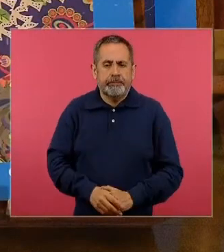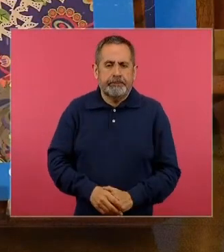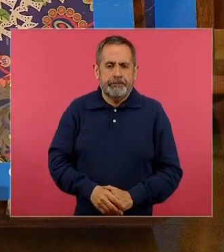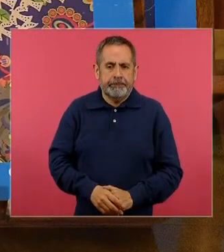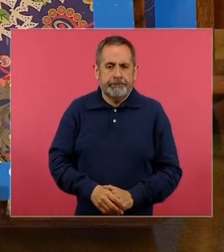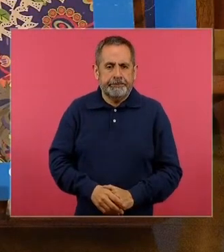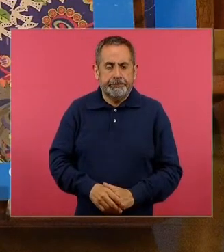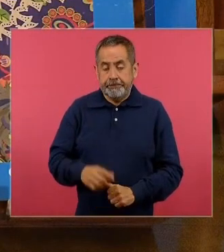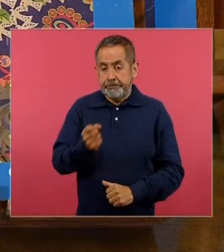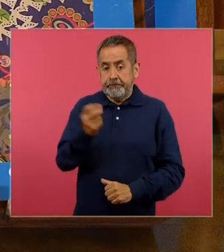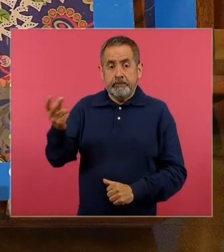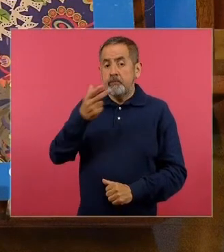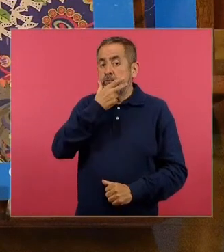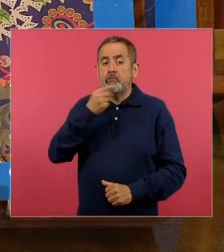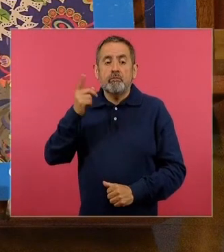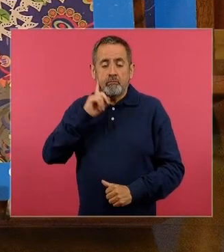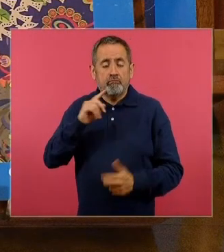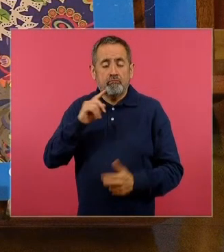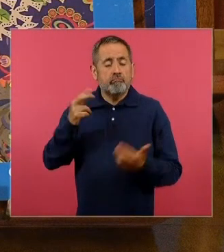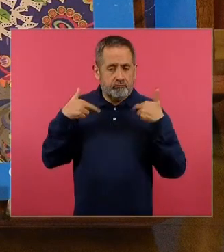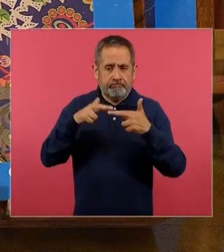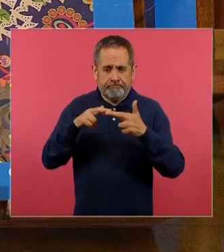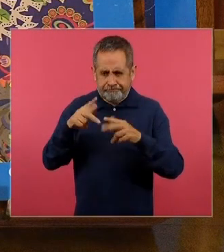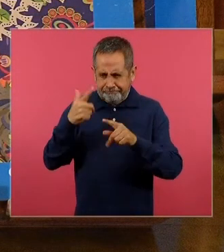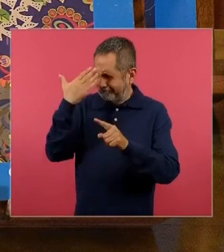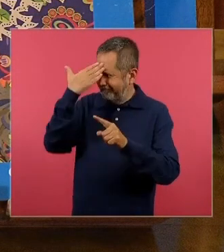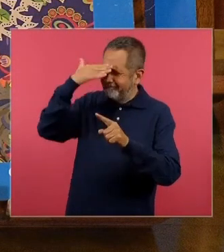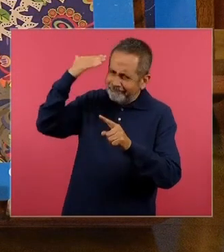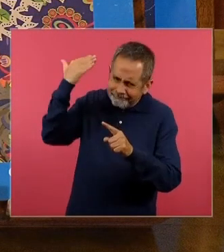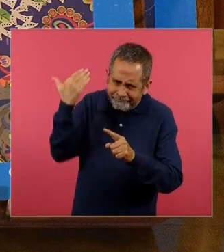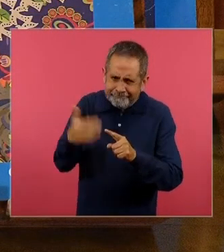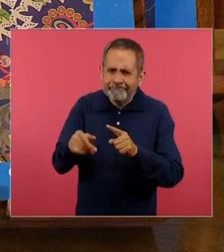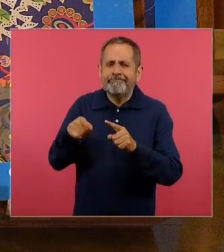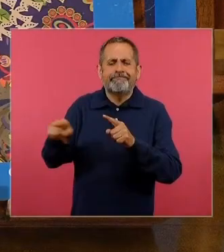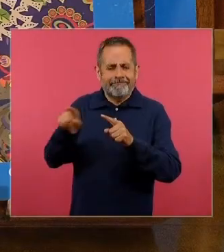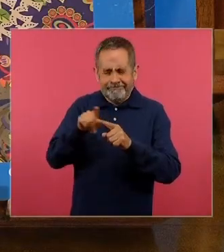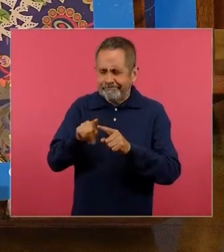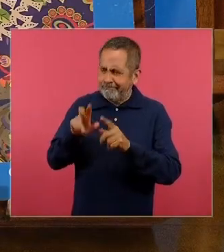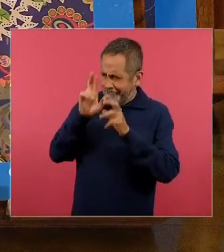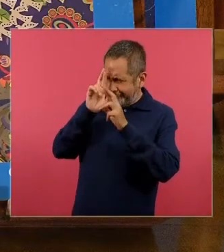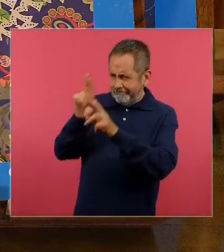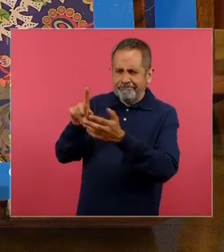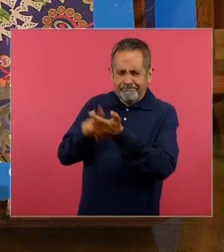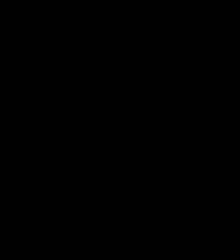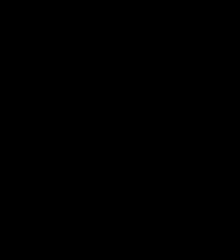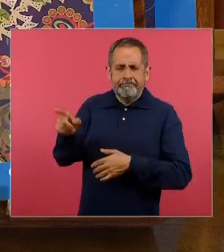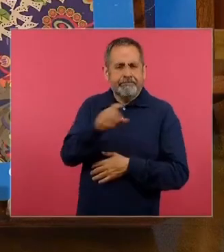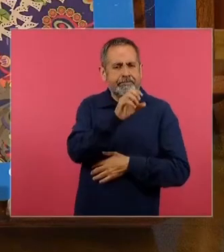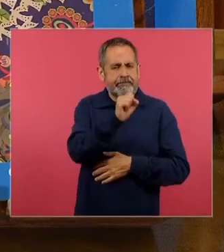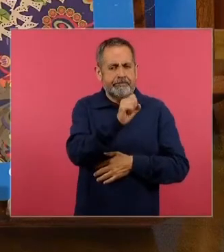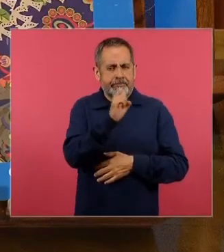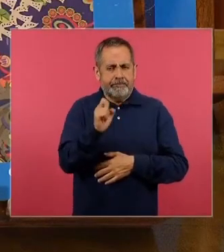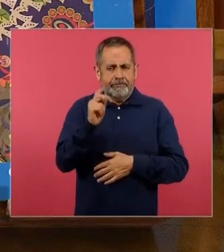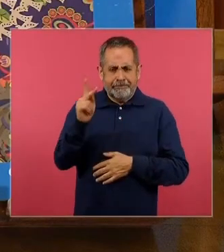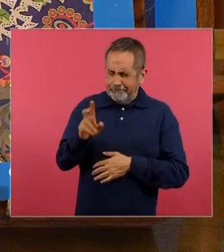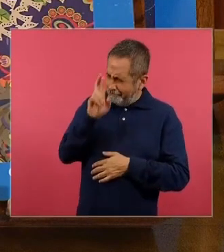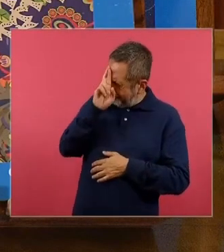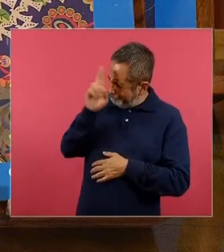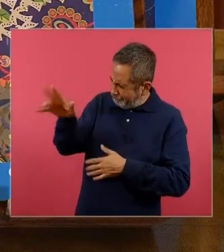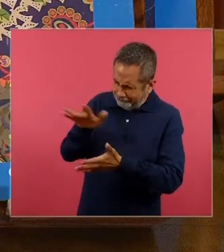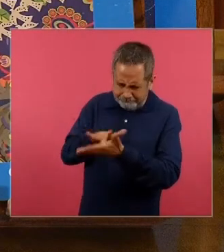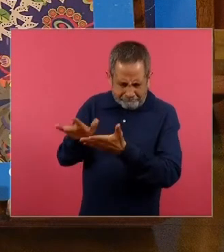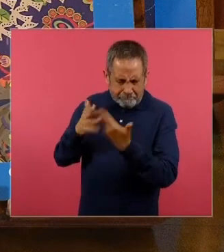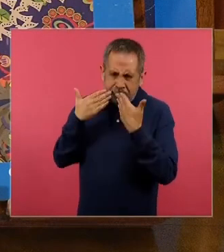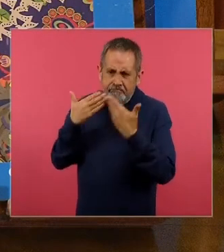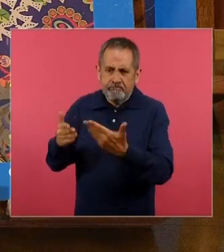Los maestros y las maestras saben que tienen el reconocimiento de la Secretaría de Educación Pública y de este gobierno por